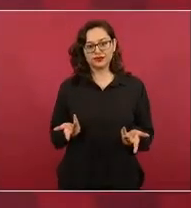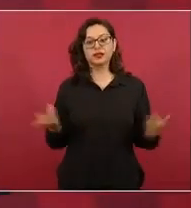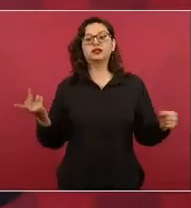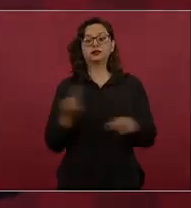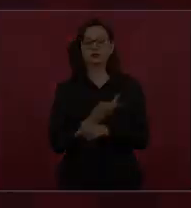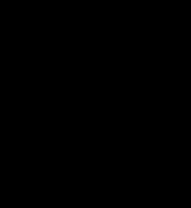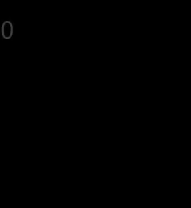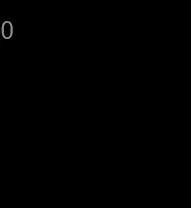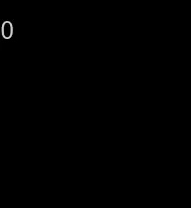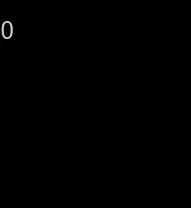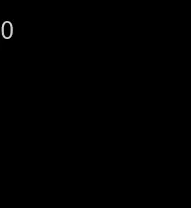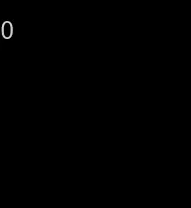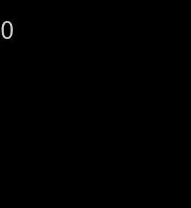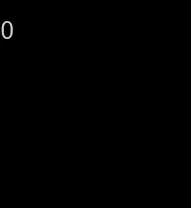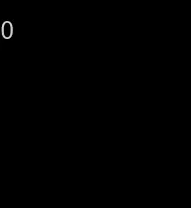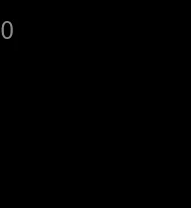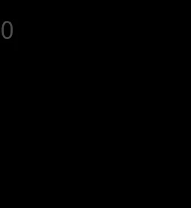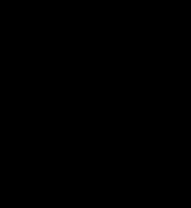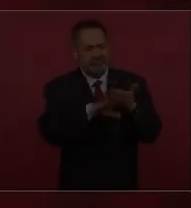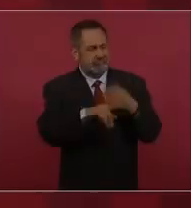hacer y deshacer, insultar.